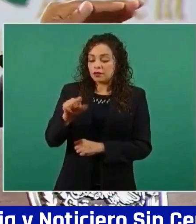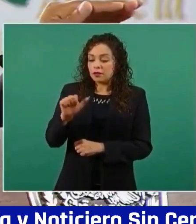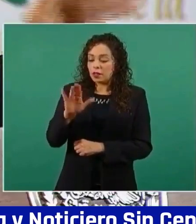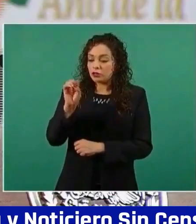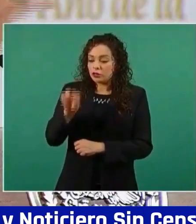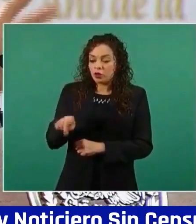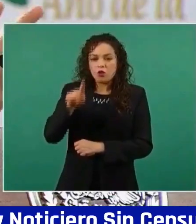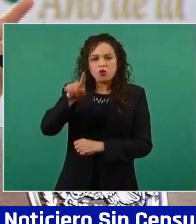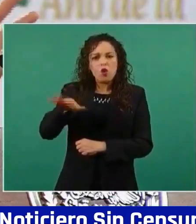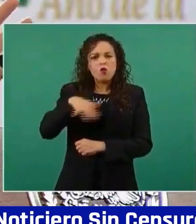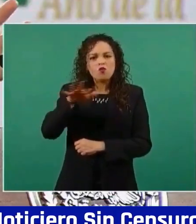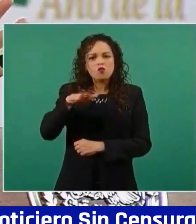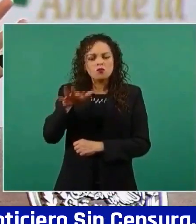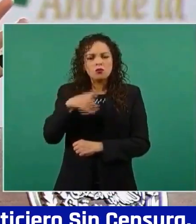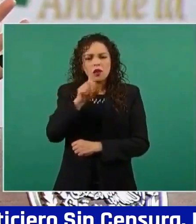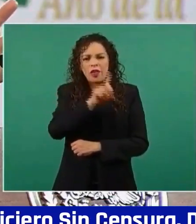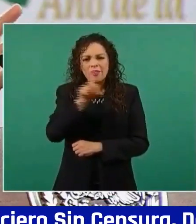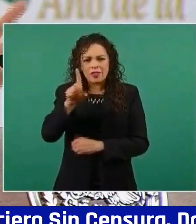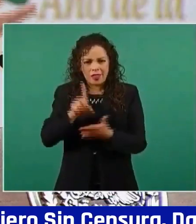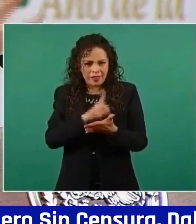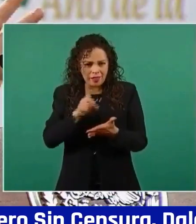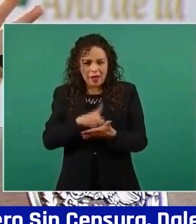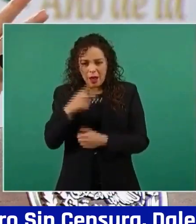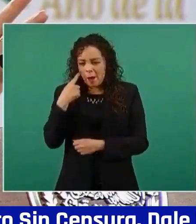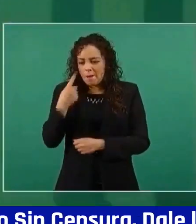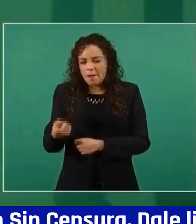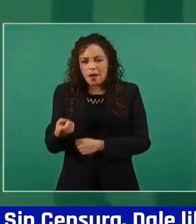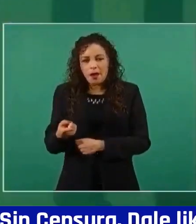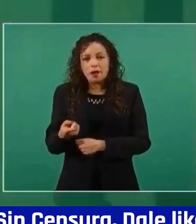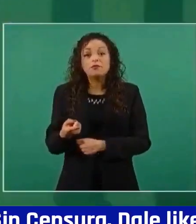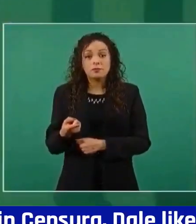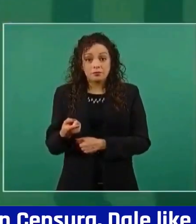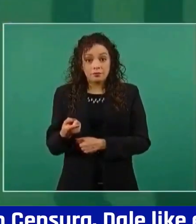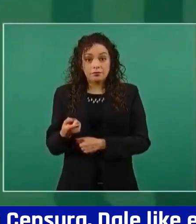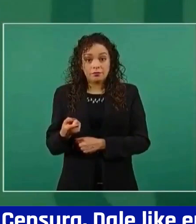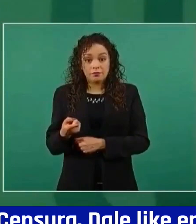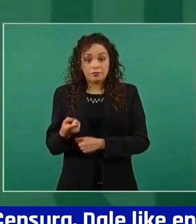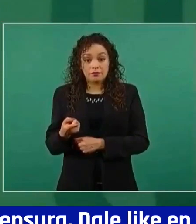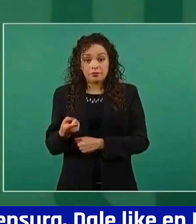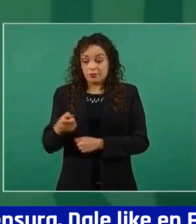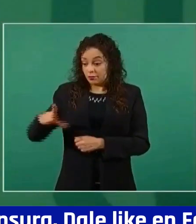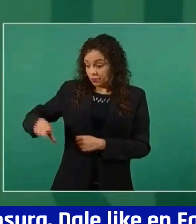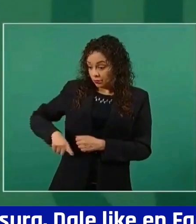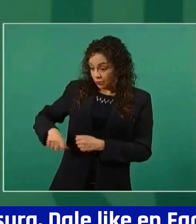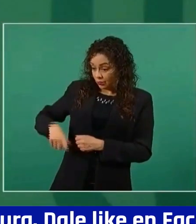privatizar es convertir lo público en privado.